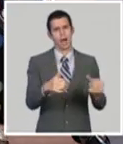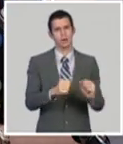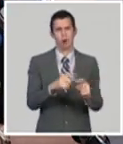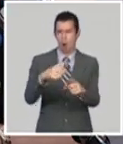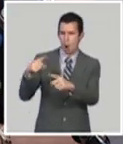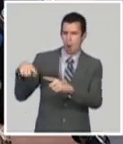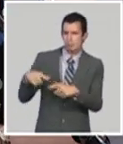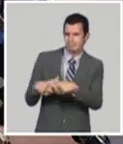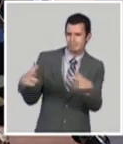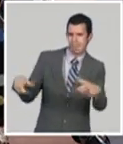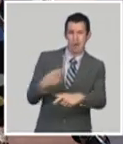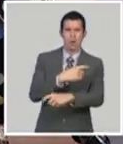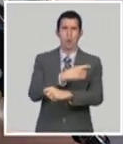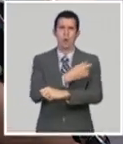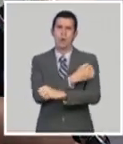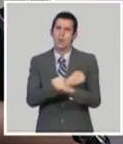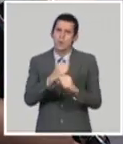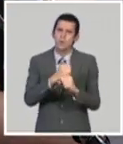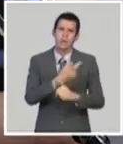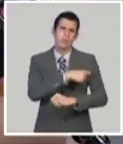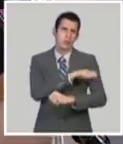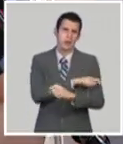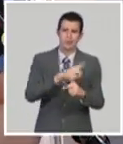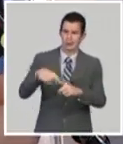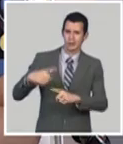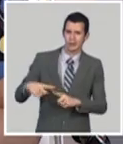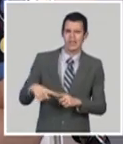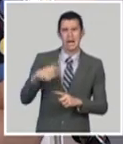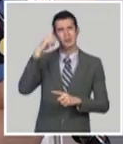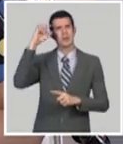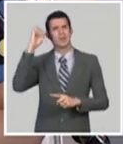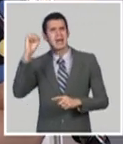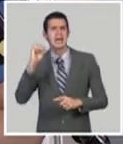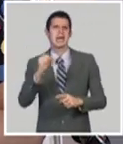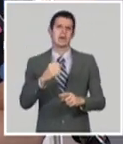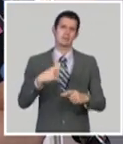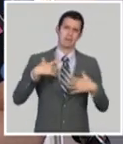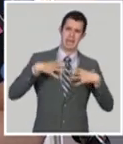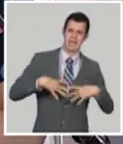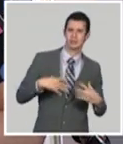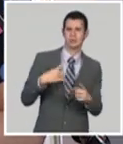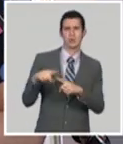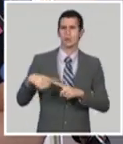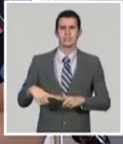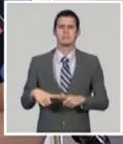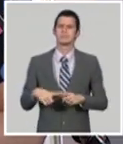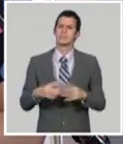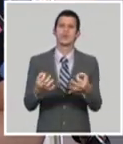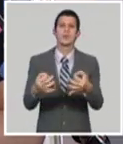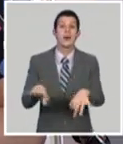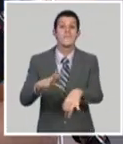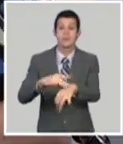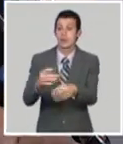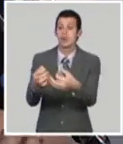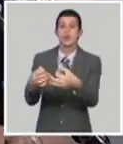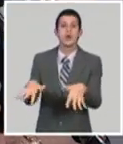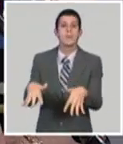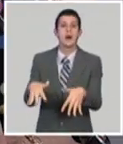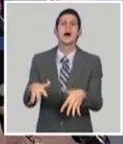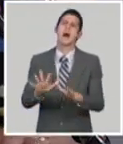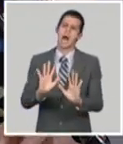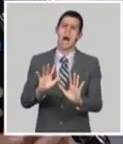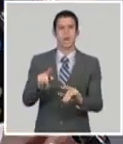anteriores entonces si aún así hay personas que no les alcanza como se ha explicado aquí hay que acudir al